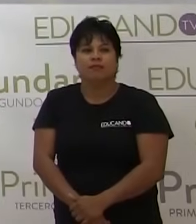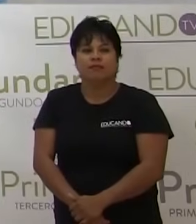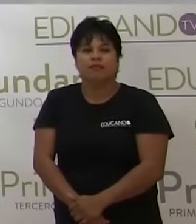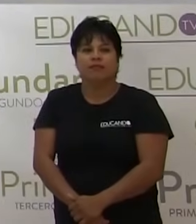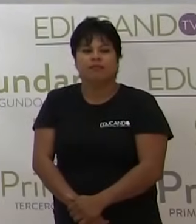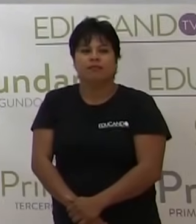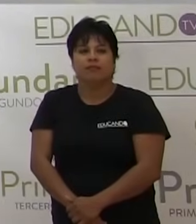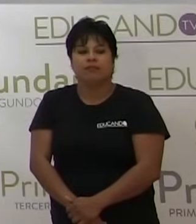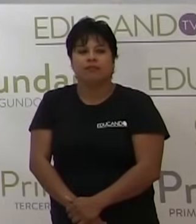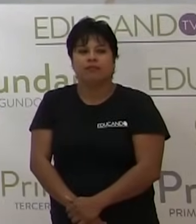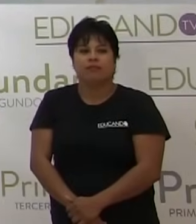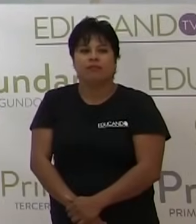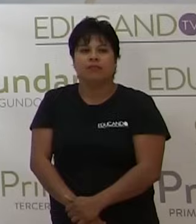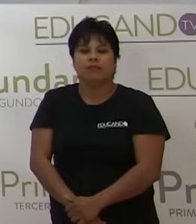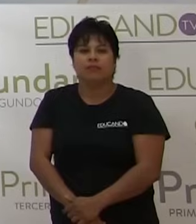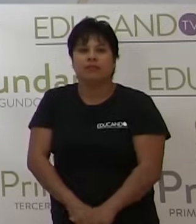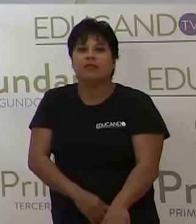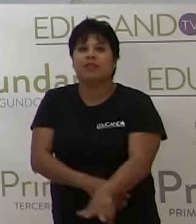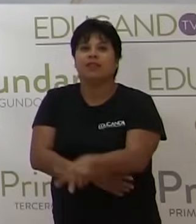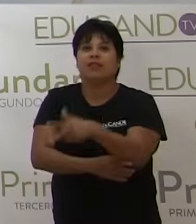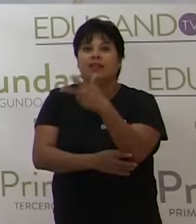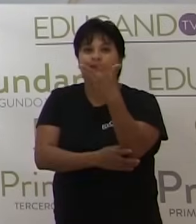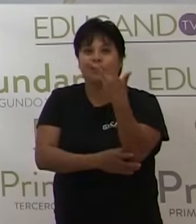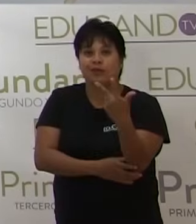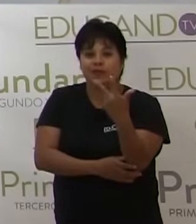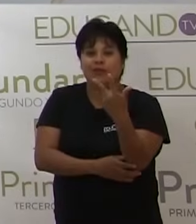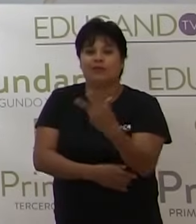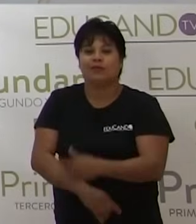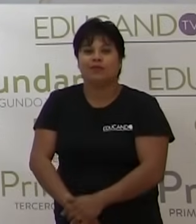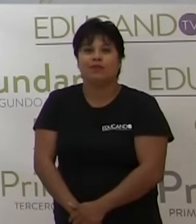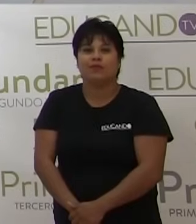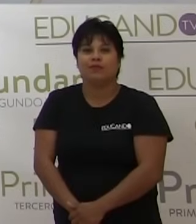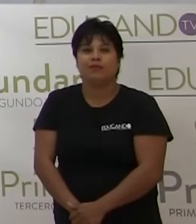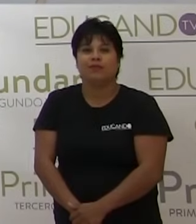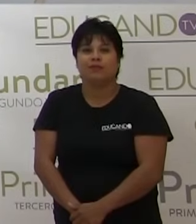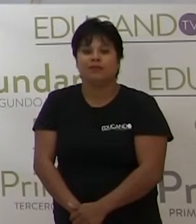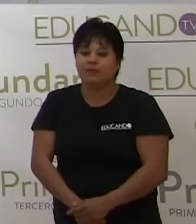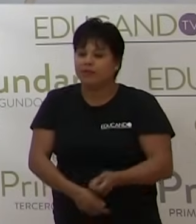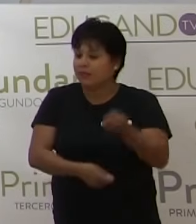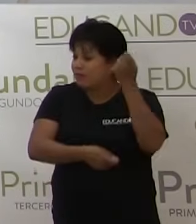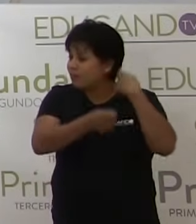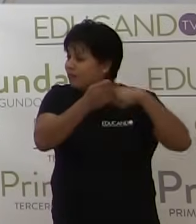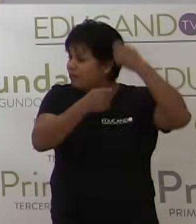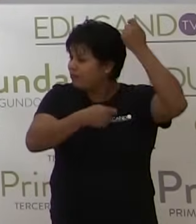baño a las 8 hora de